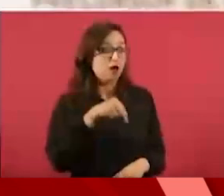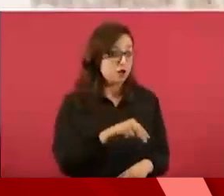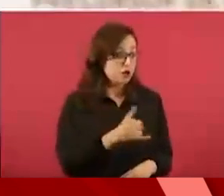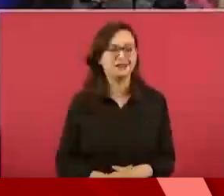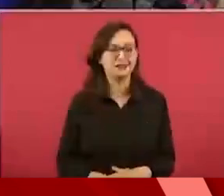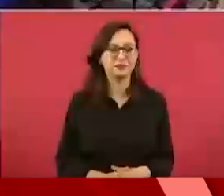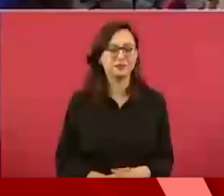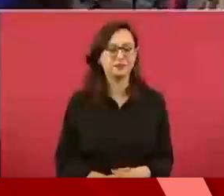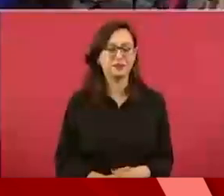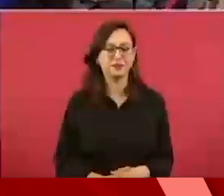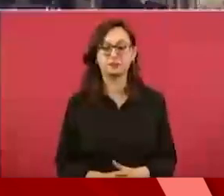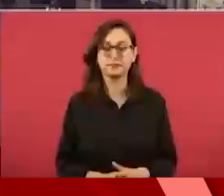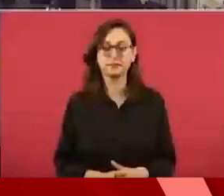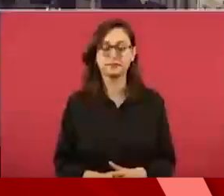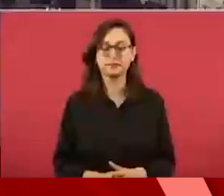ver, pónganlo.